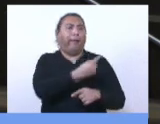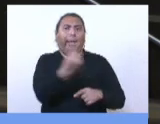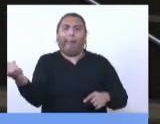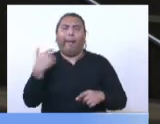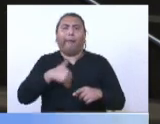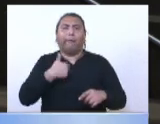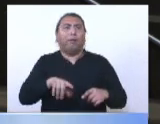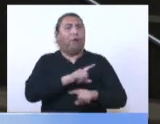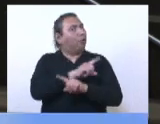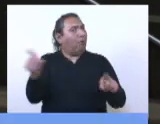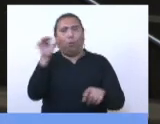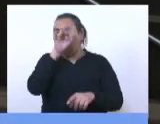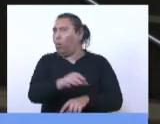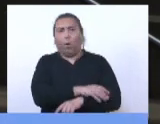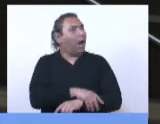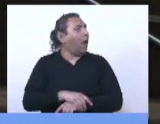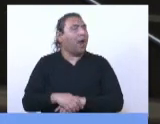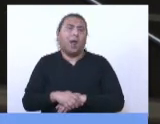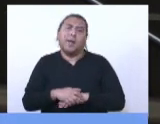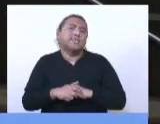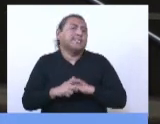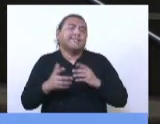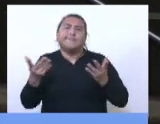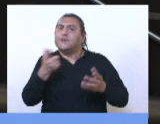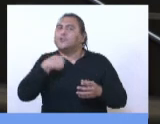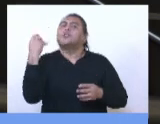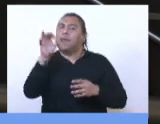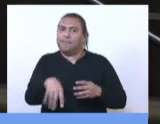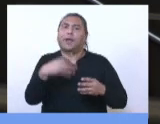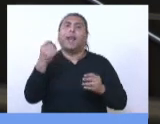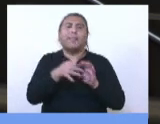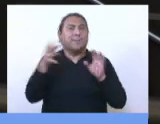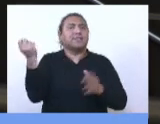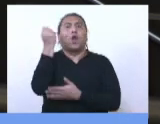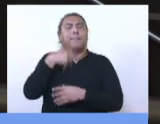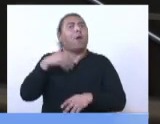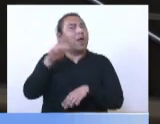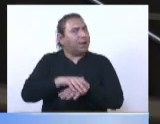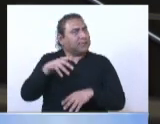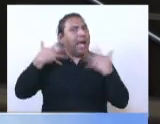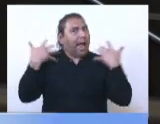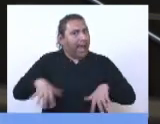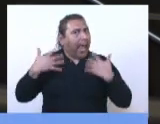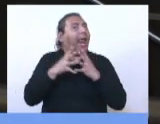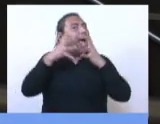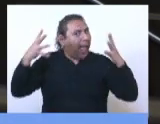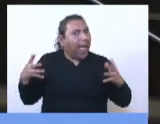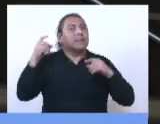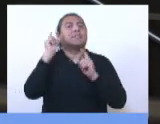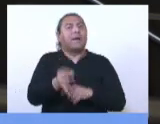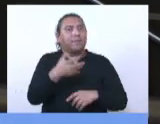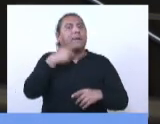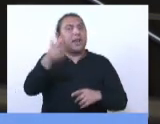nos vamos a hacer eso nunca va a hacer eso porque sabemos que la independencia económica lleva una responsabilidad muy grande sabemos que la soberanía política